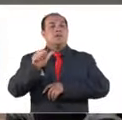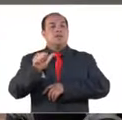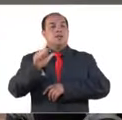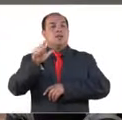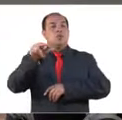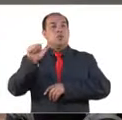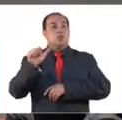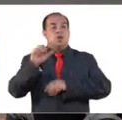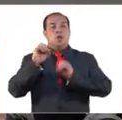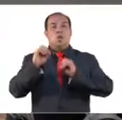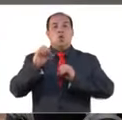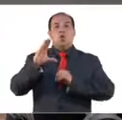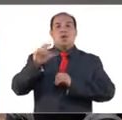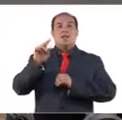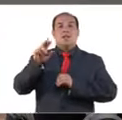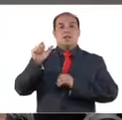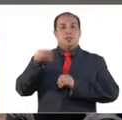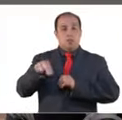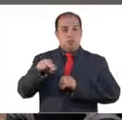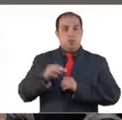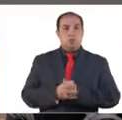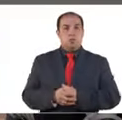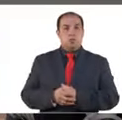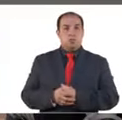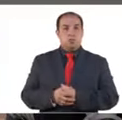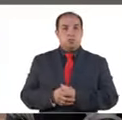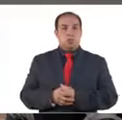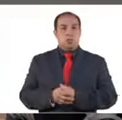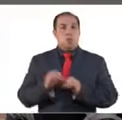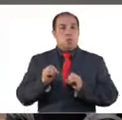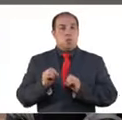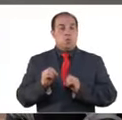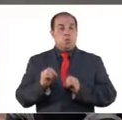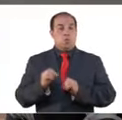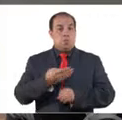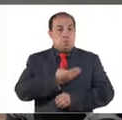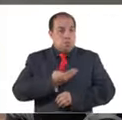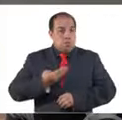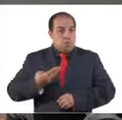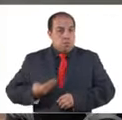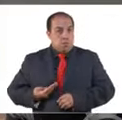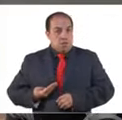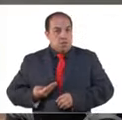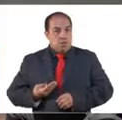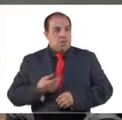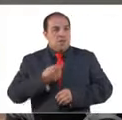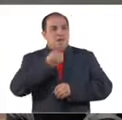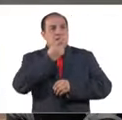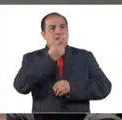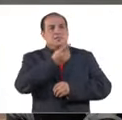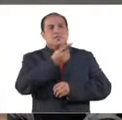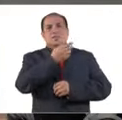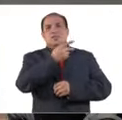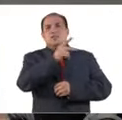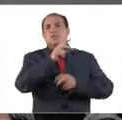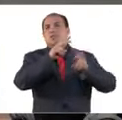¿O Calderón, el propio presidente, qué ha dicho de García Luna?